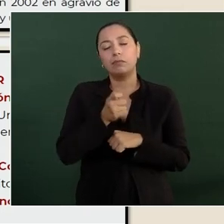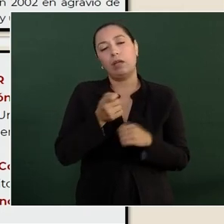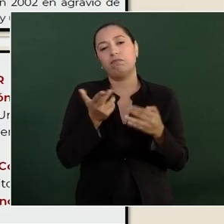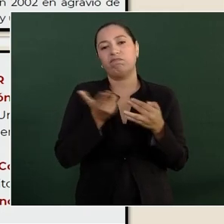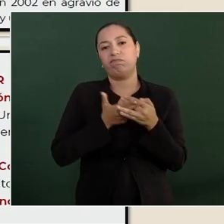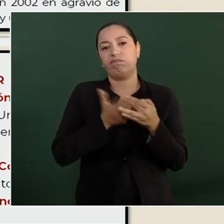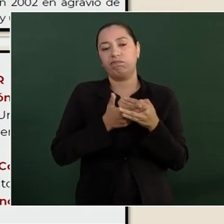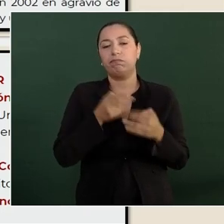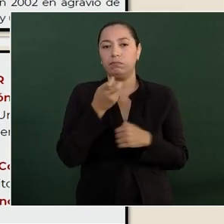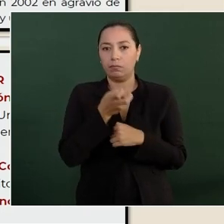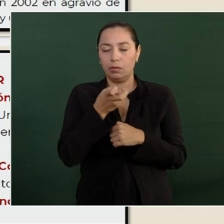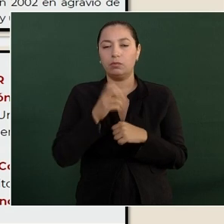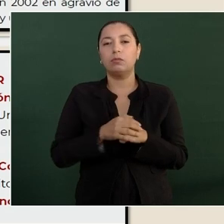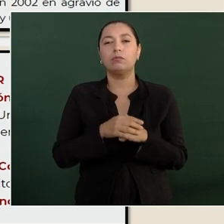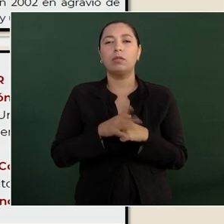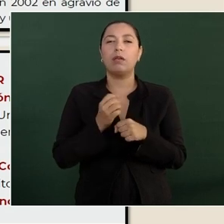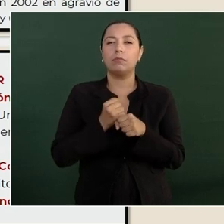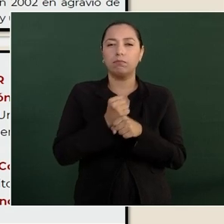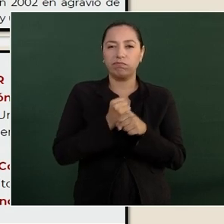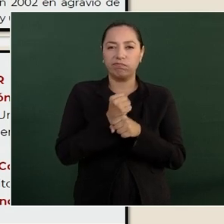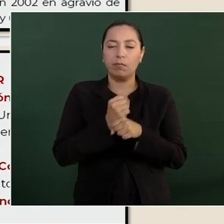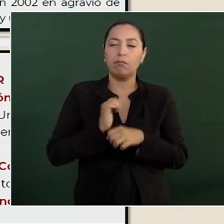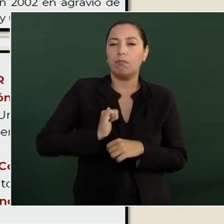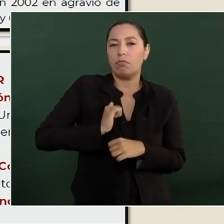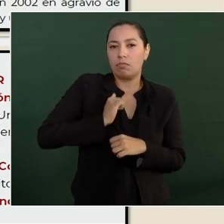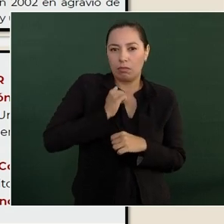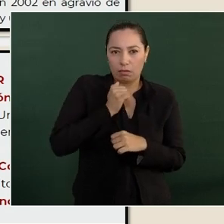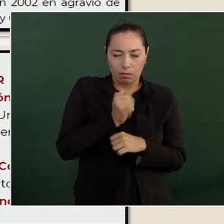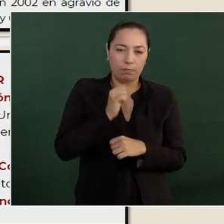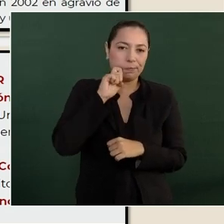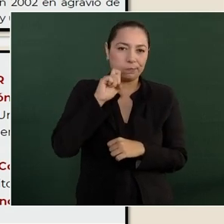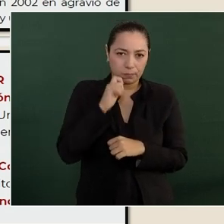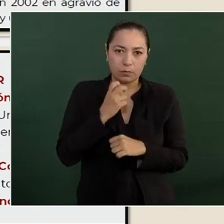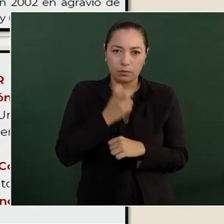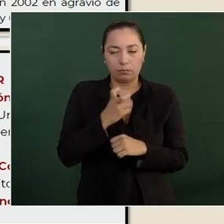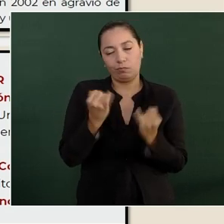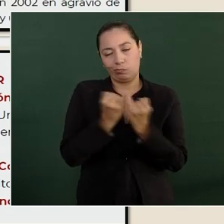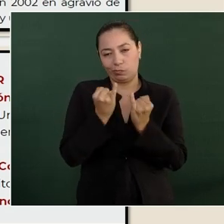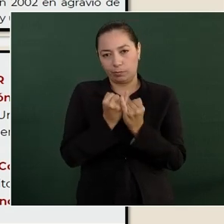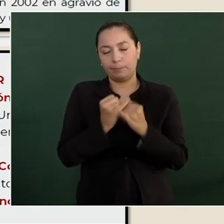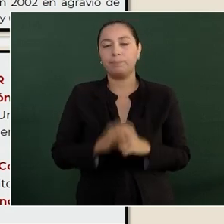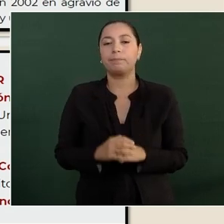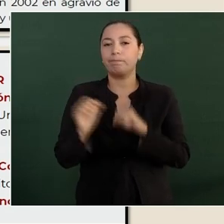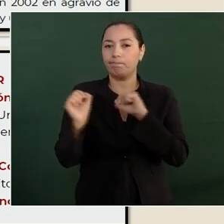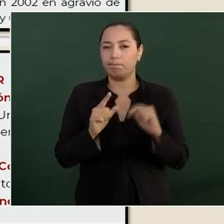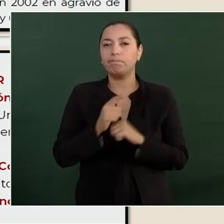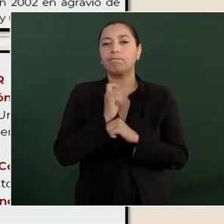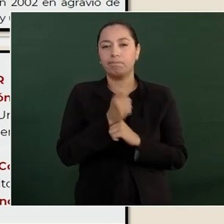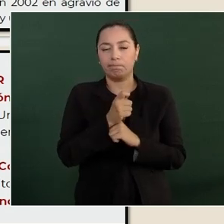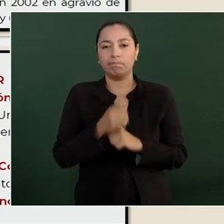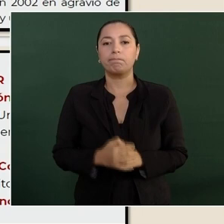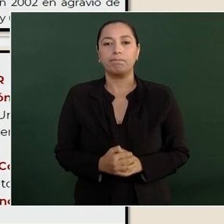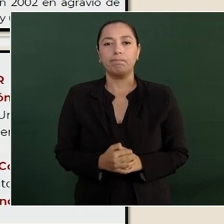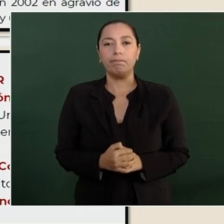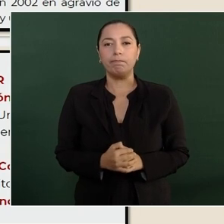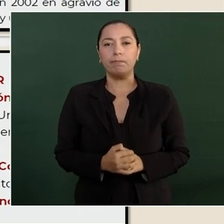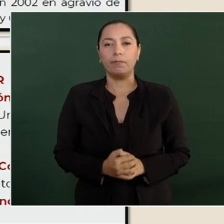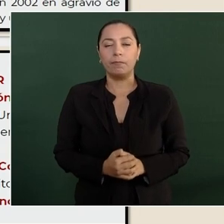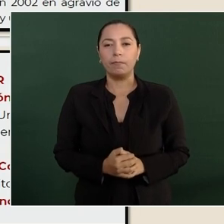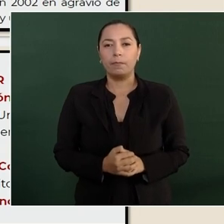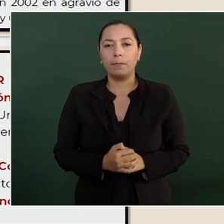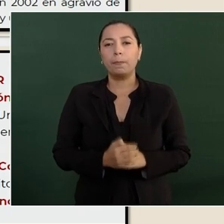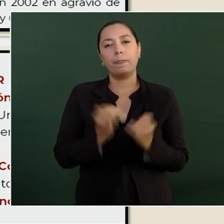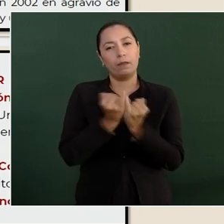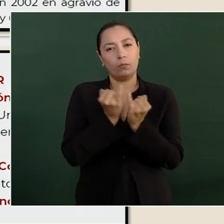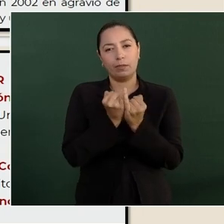homicidio, abuso sexual, igualmente. Adelante, 3 más. Igual